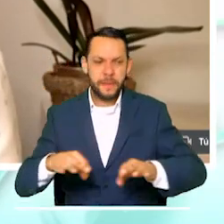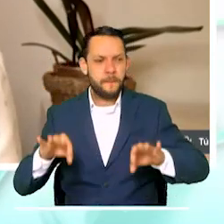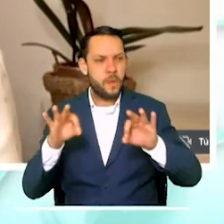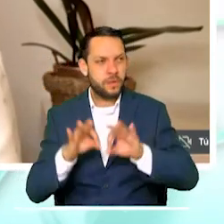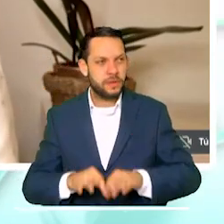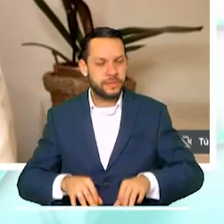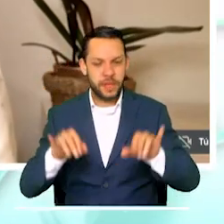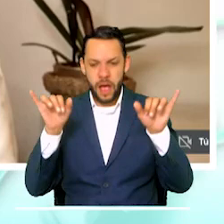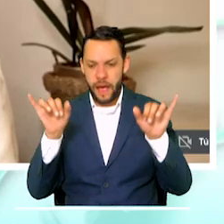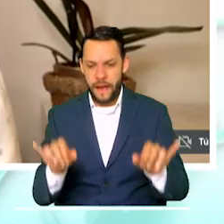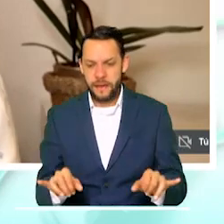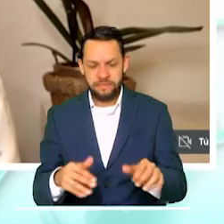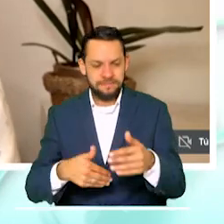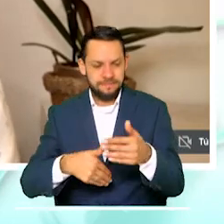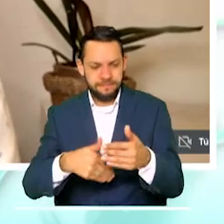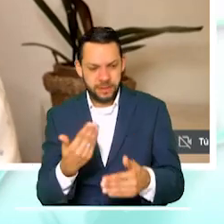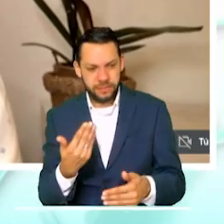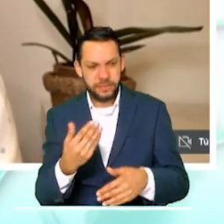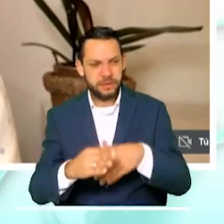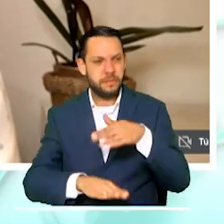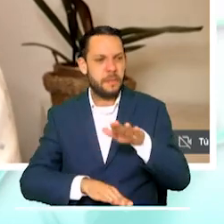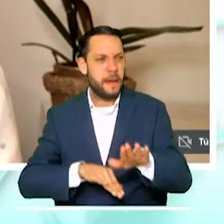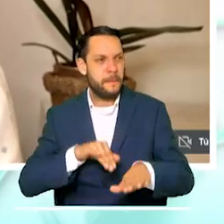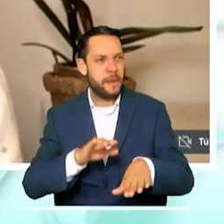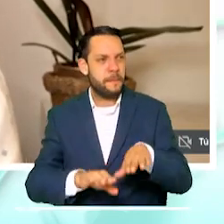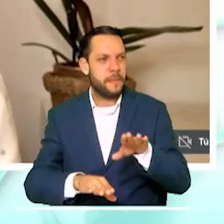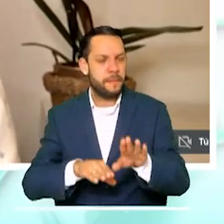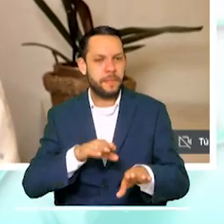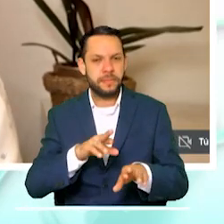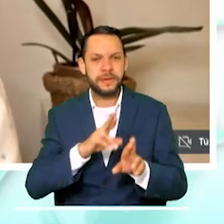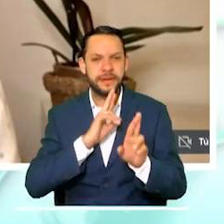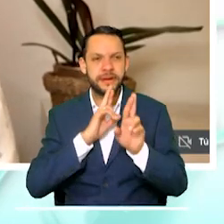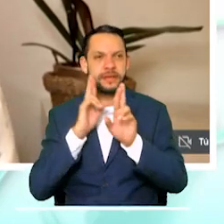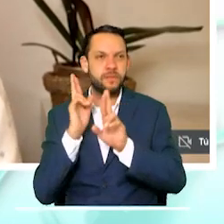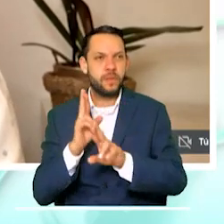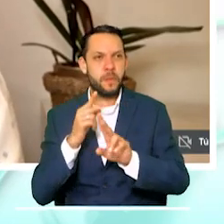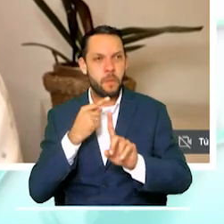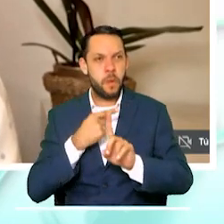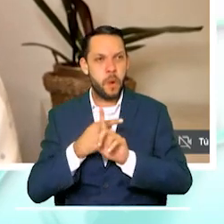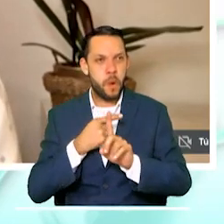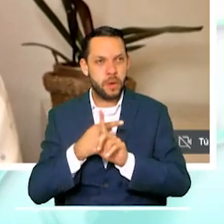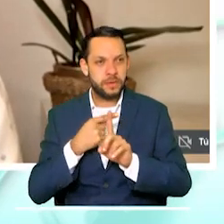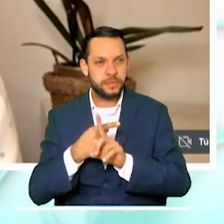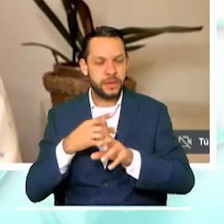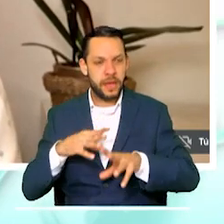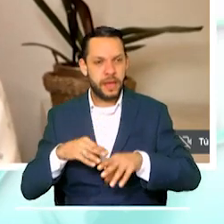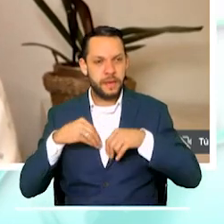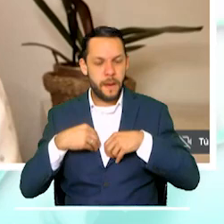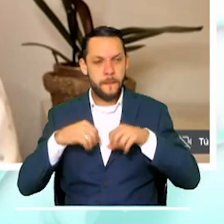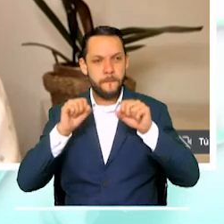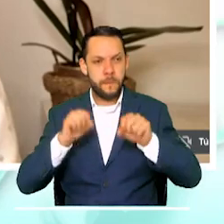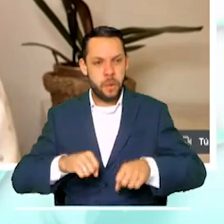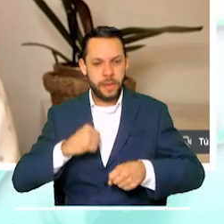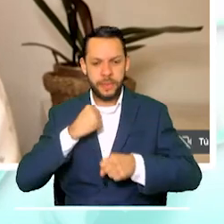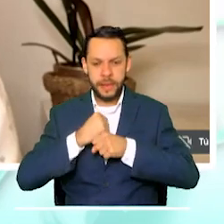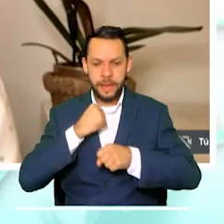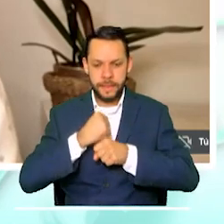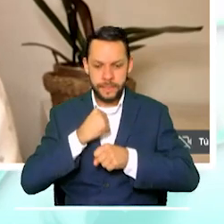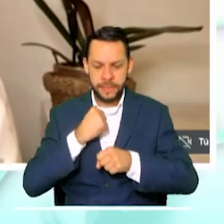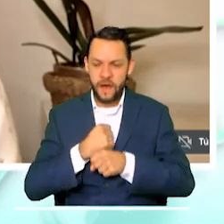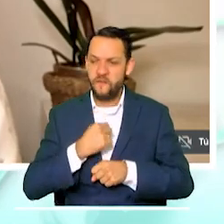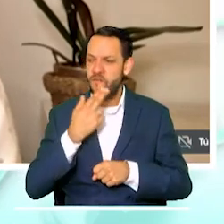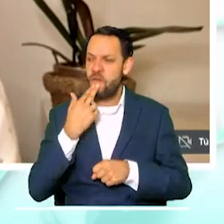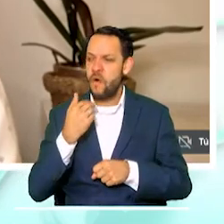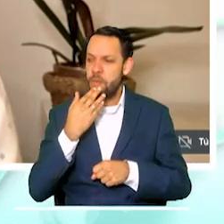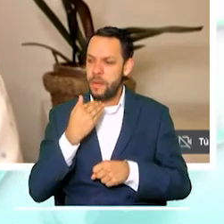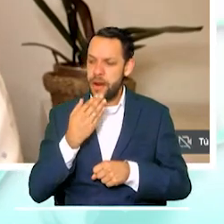he llegado, este ha sido un resultado, pero a partir de este presente puedo empezar a trabajar con mayor amabilidad, con